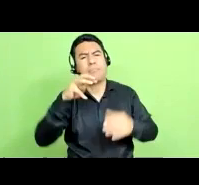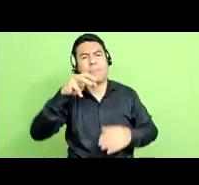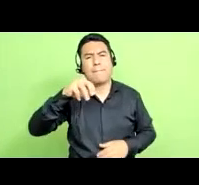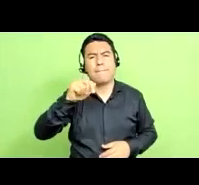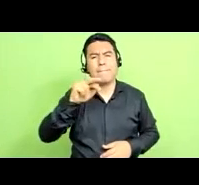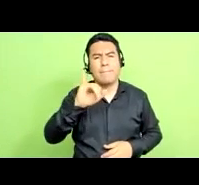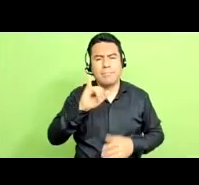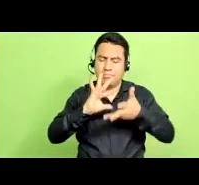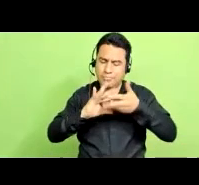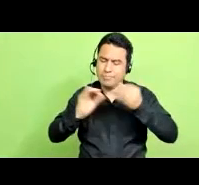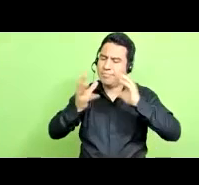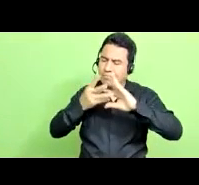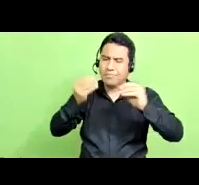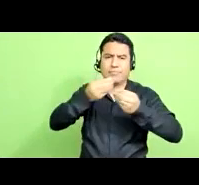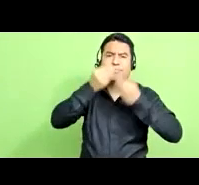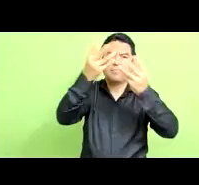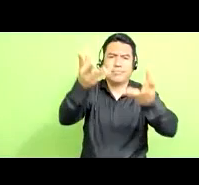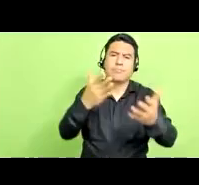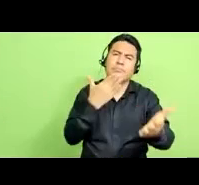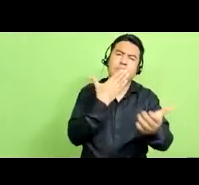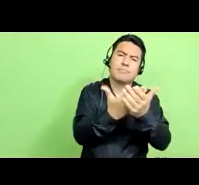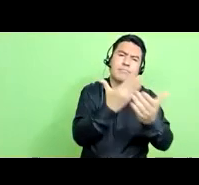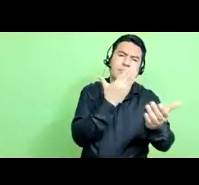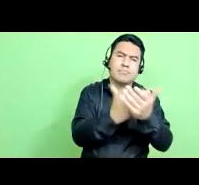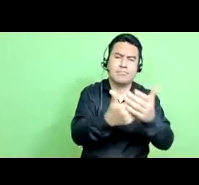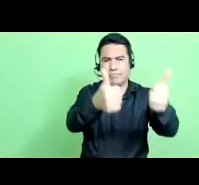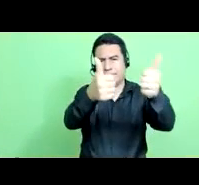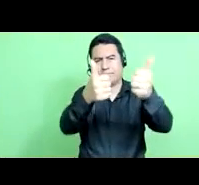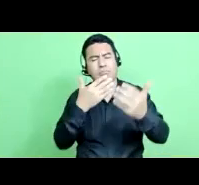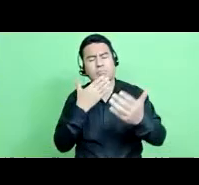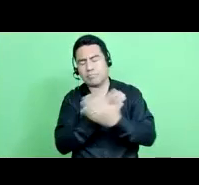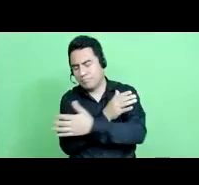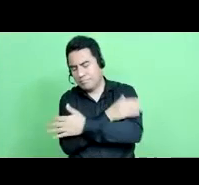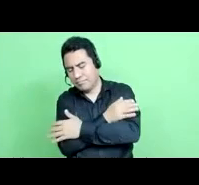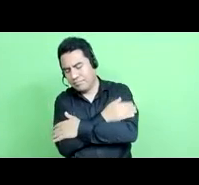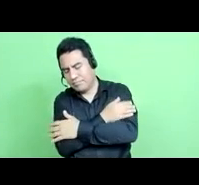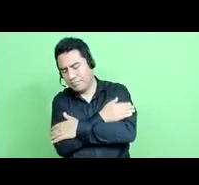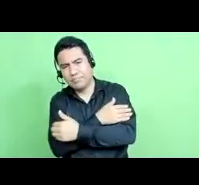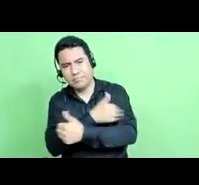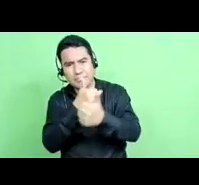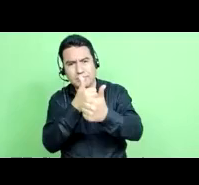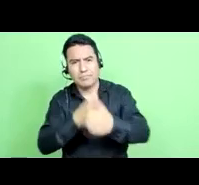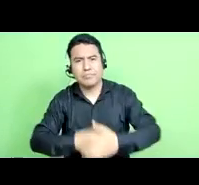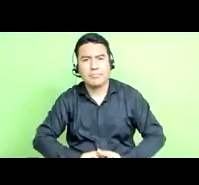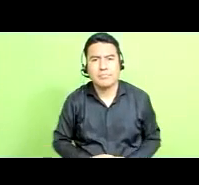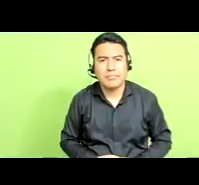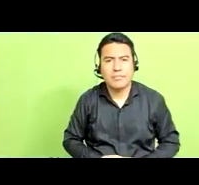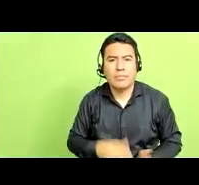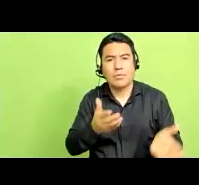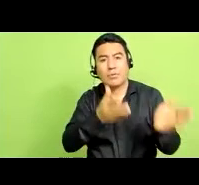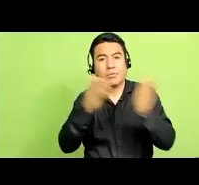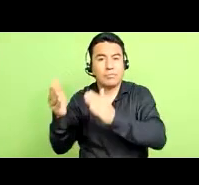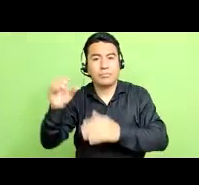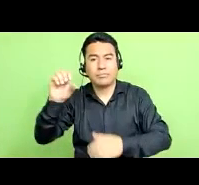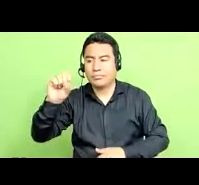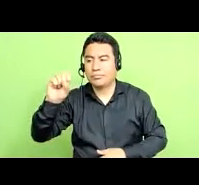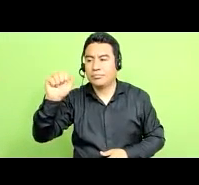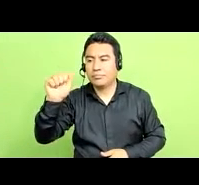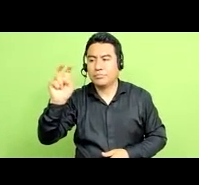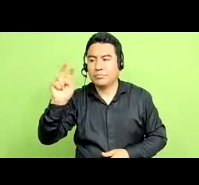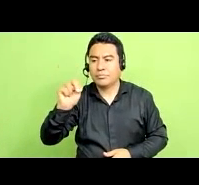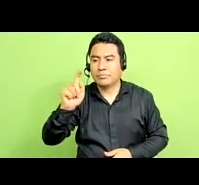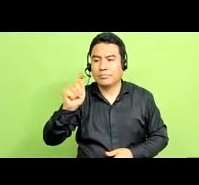vida y por los señalados eternamente agradecido pasamos a santiago ruiz por favor dv